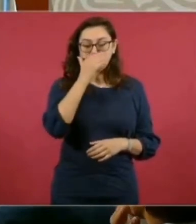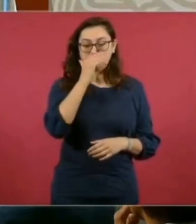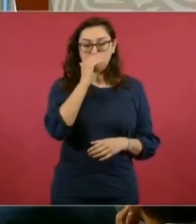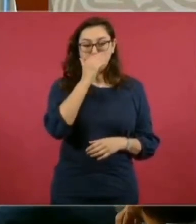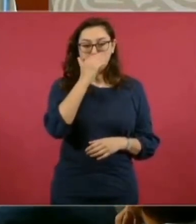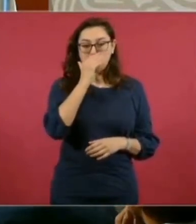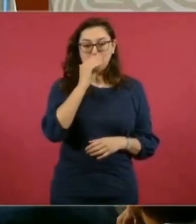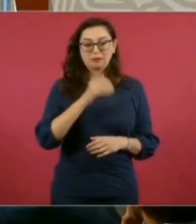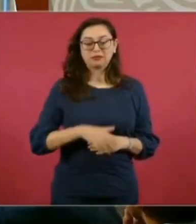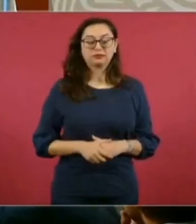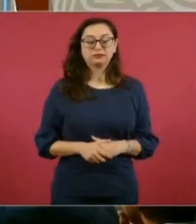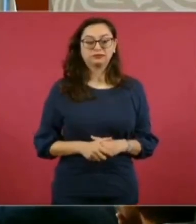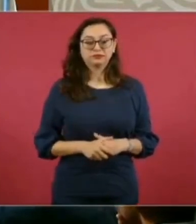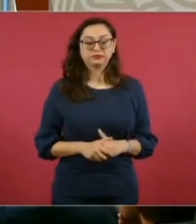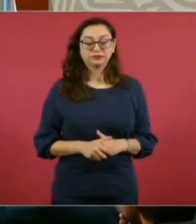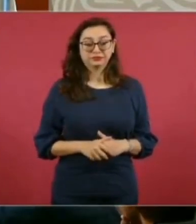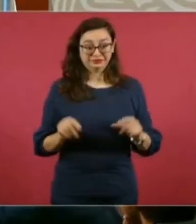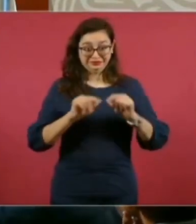Casi la mitad del país,